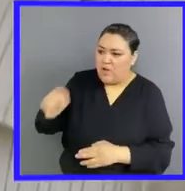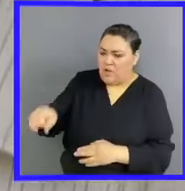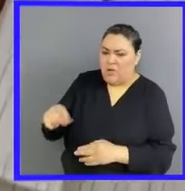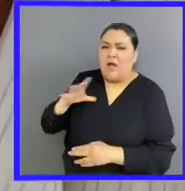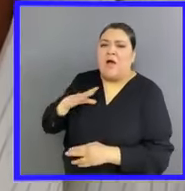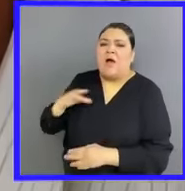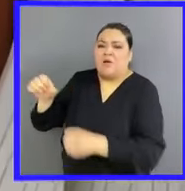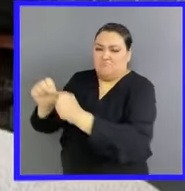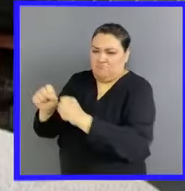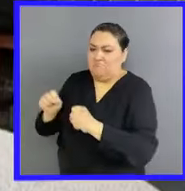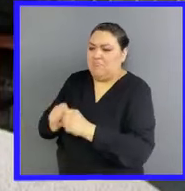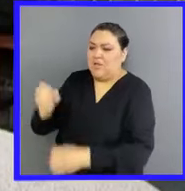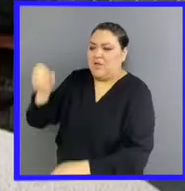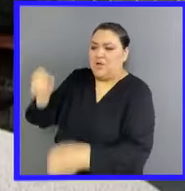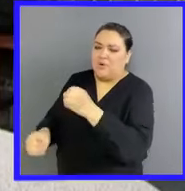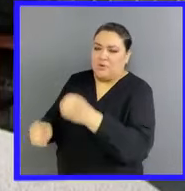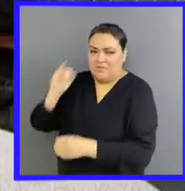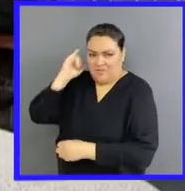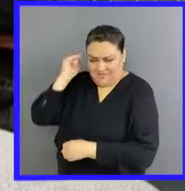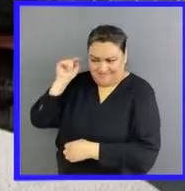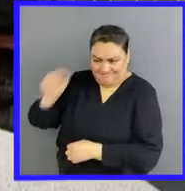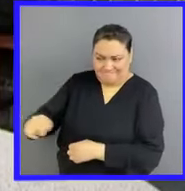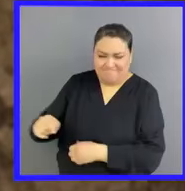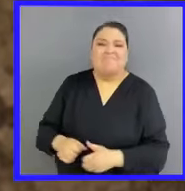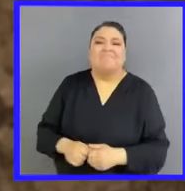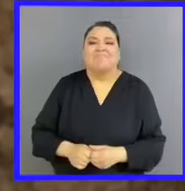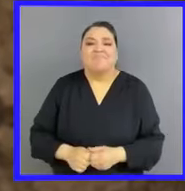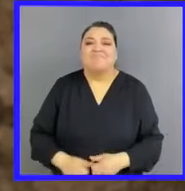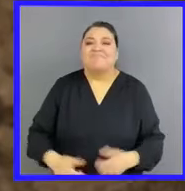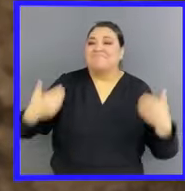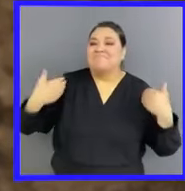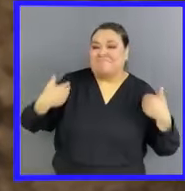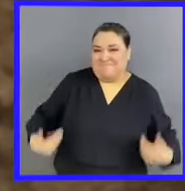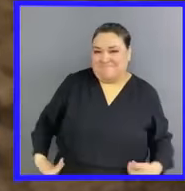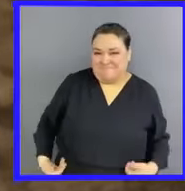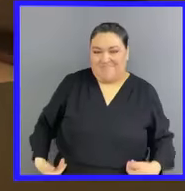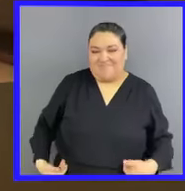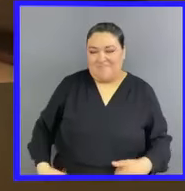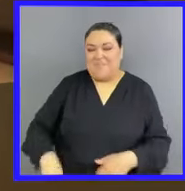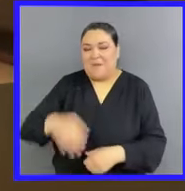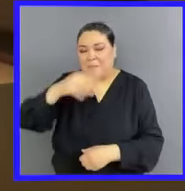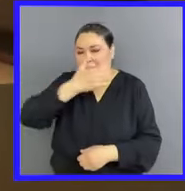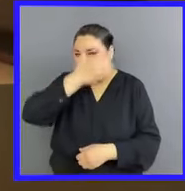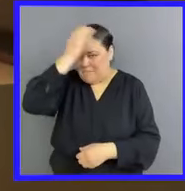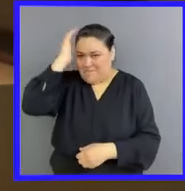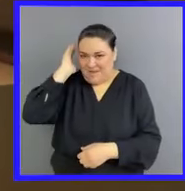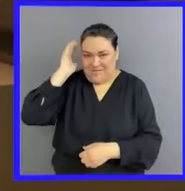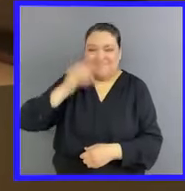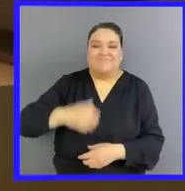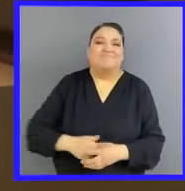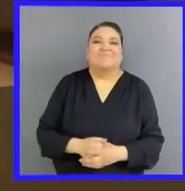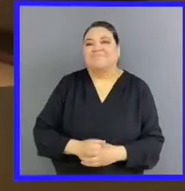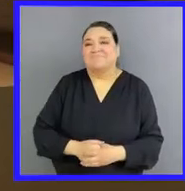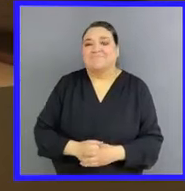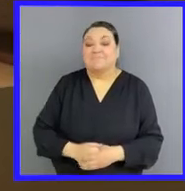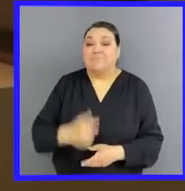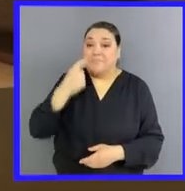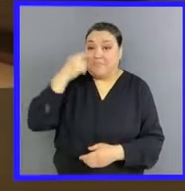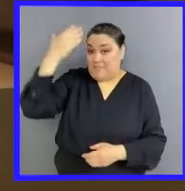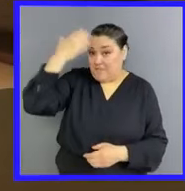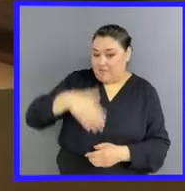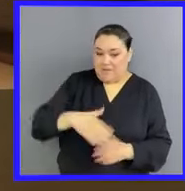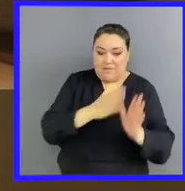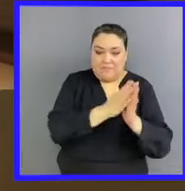de Justicia Indígena. Para Plural TV, Mario López Peña. Y en el marco de los 16